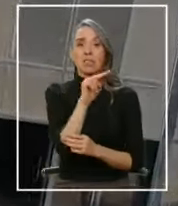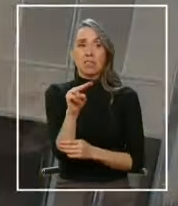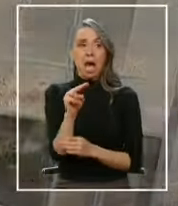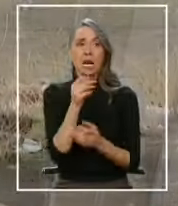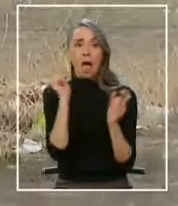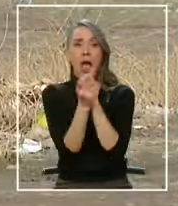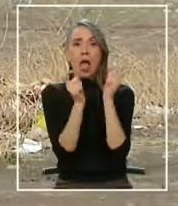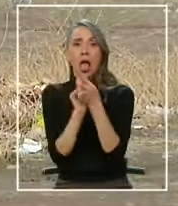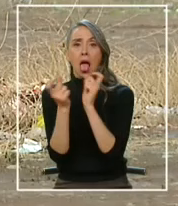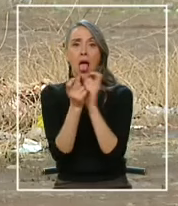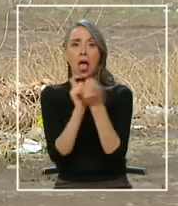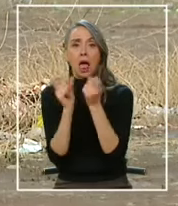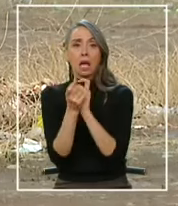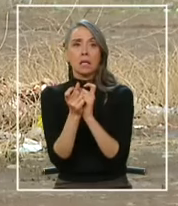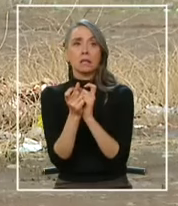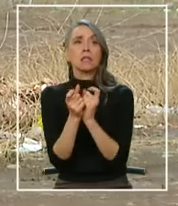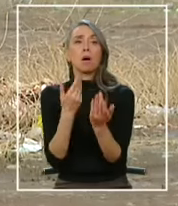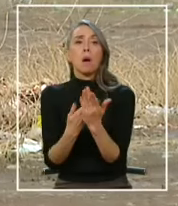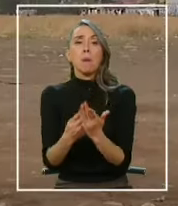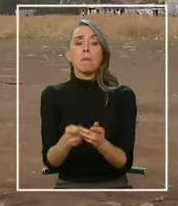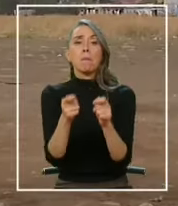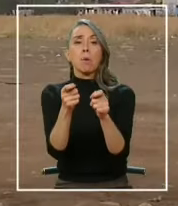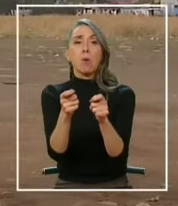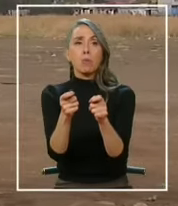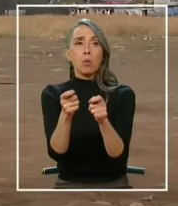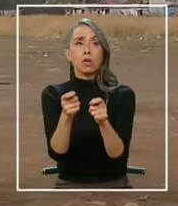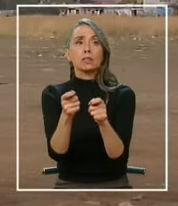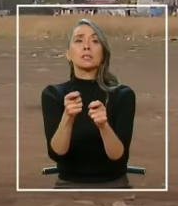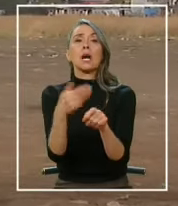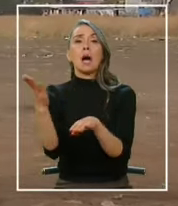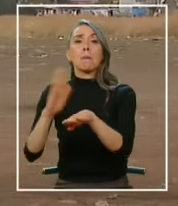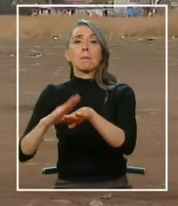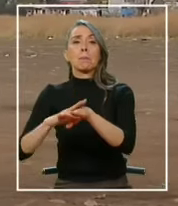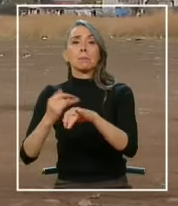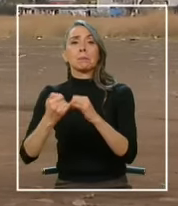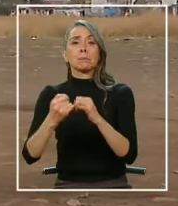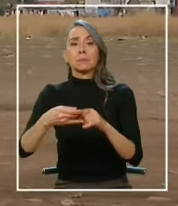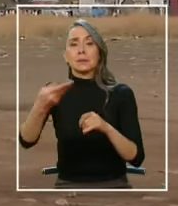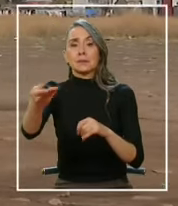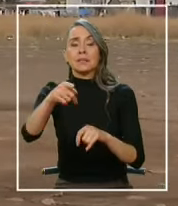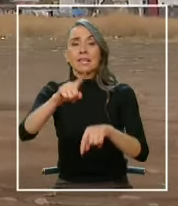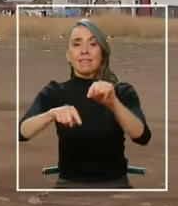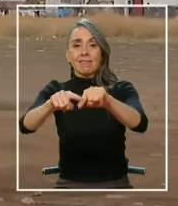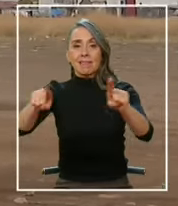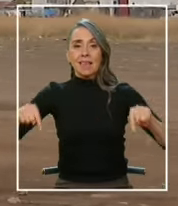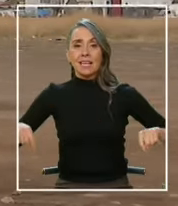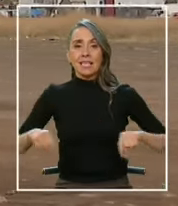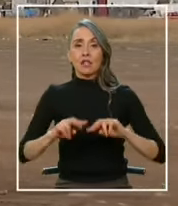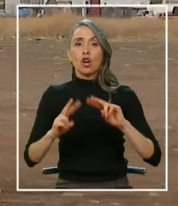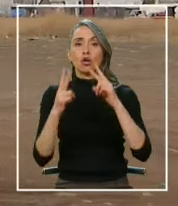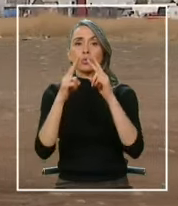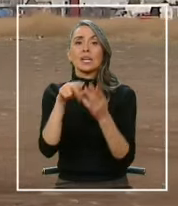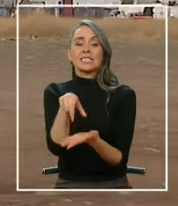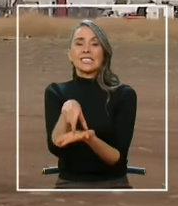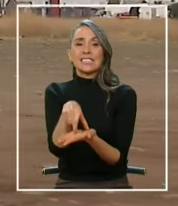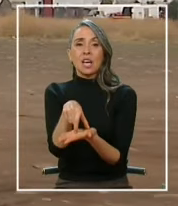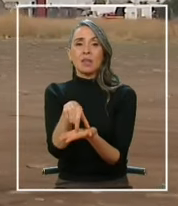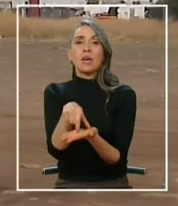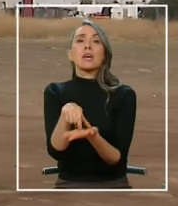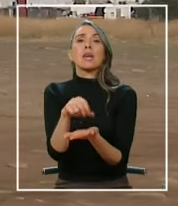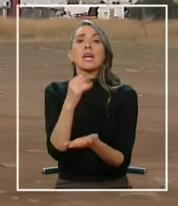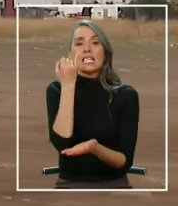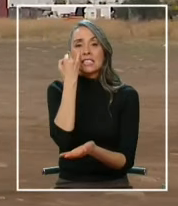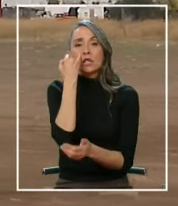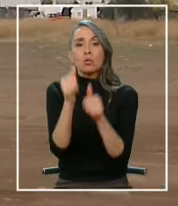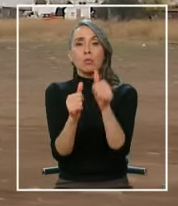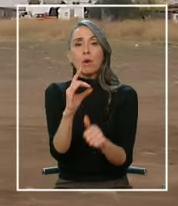El motivo, la discusión de una propuesta para entregar en comodato un terreno destinado a la construcción de una sede del Instituto Profesional